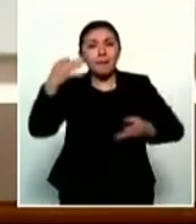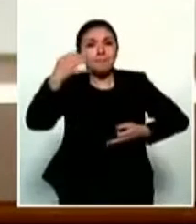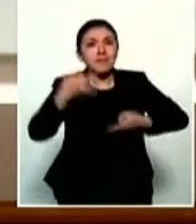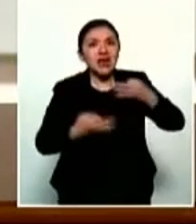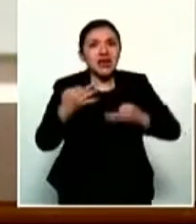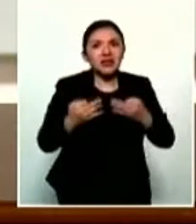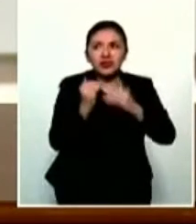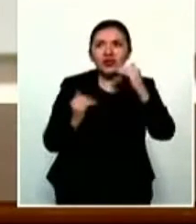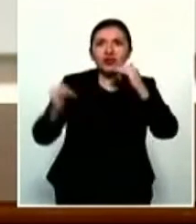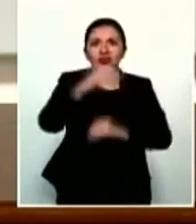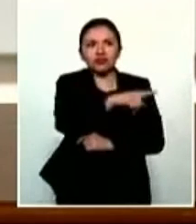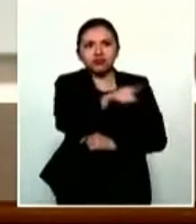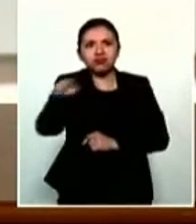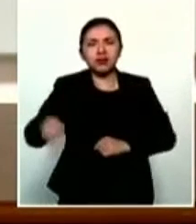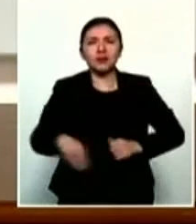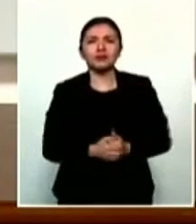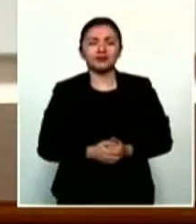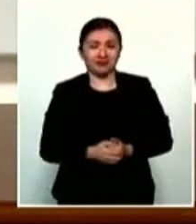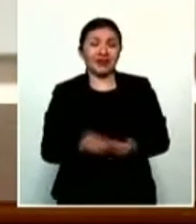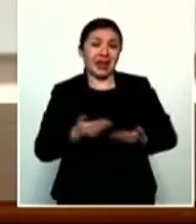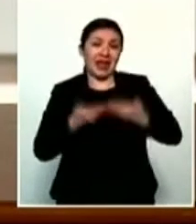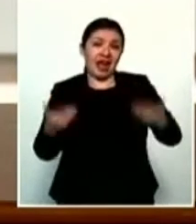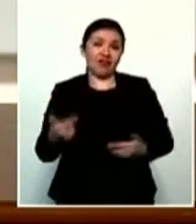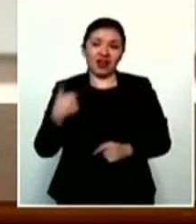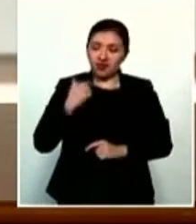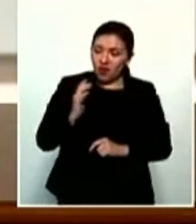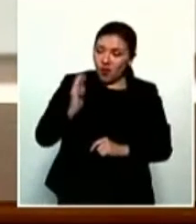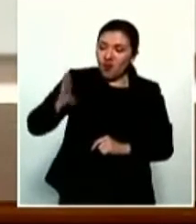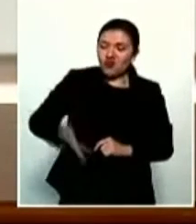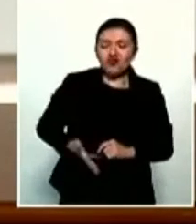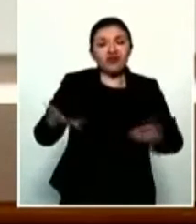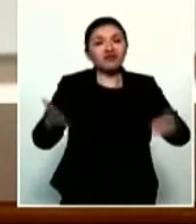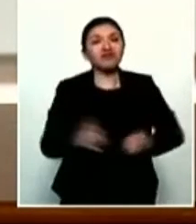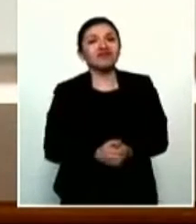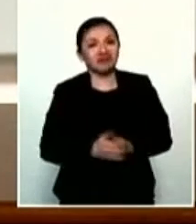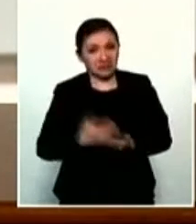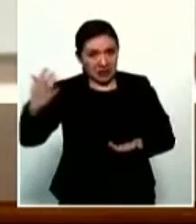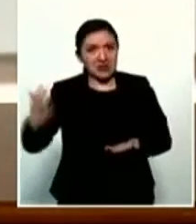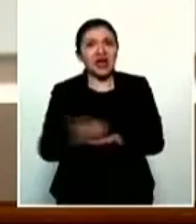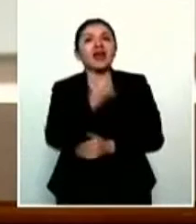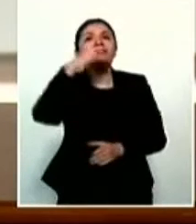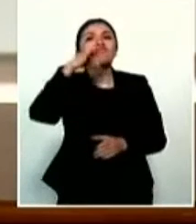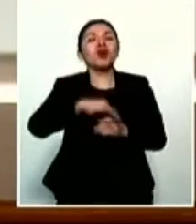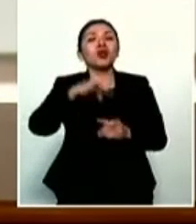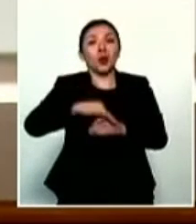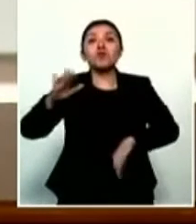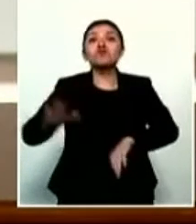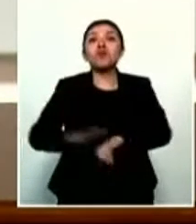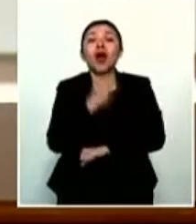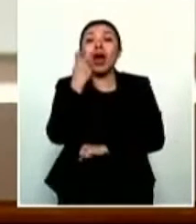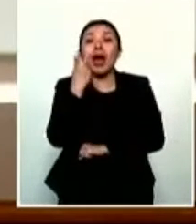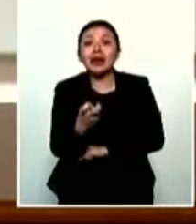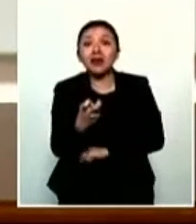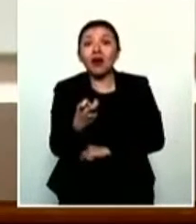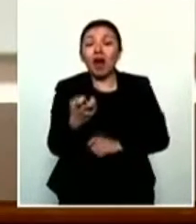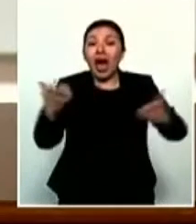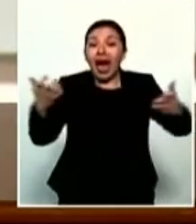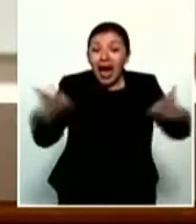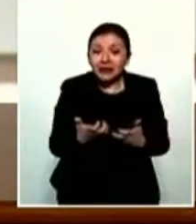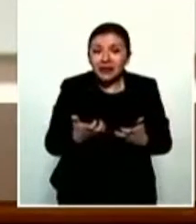ministros. Yo puedo decir con orgullo que ganaron la votación porque hasta los hechos los votaron en